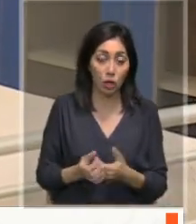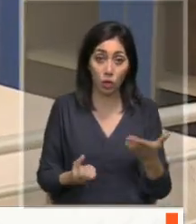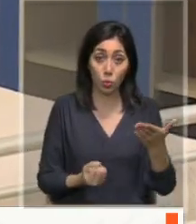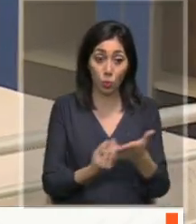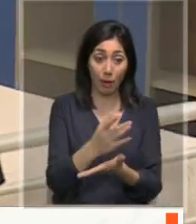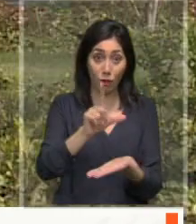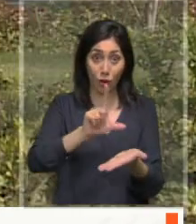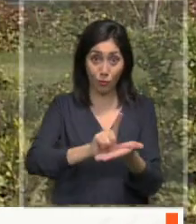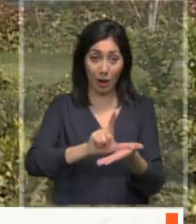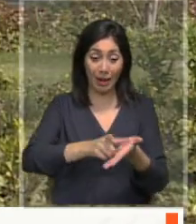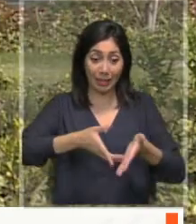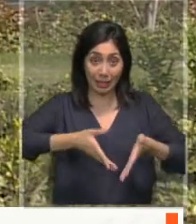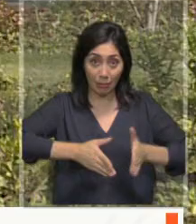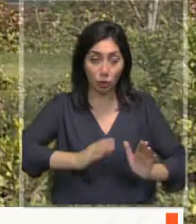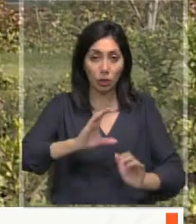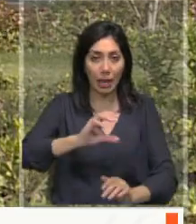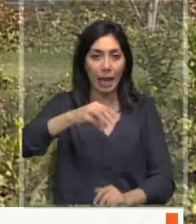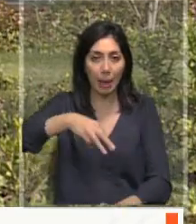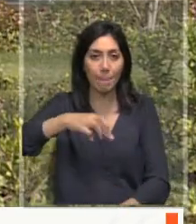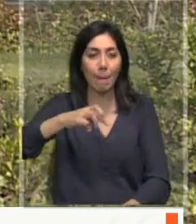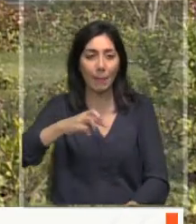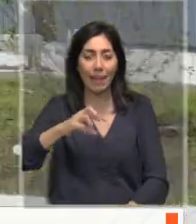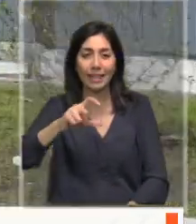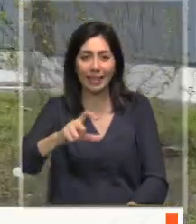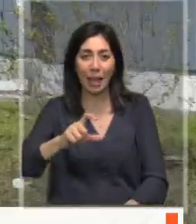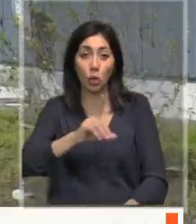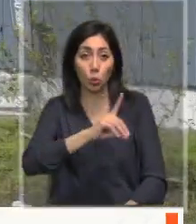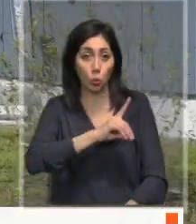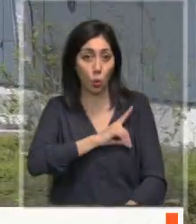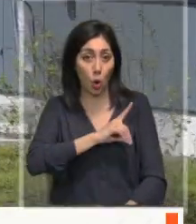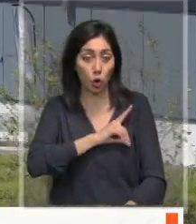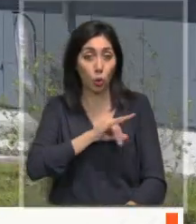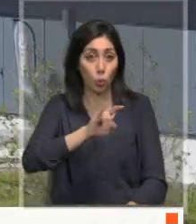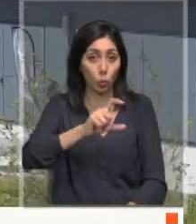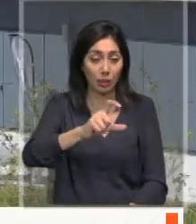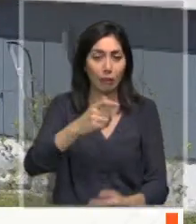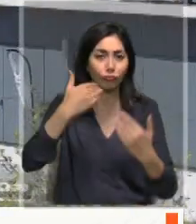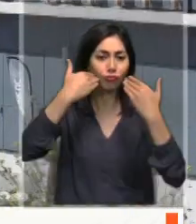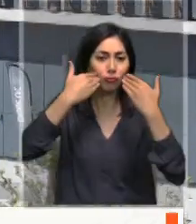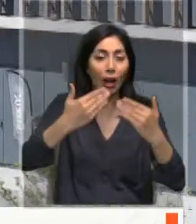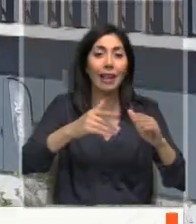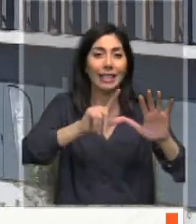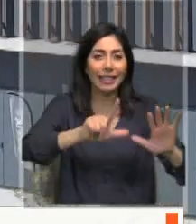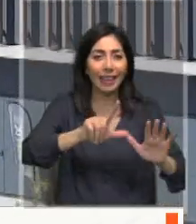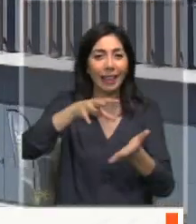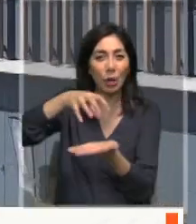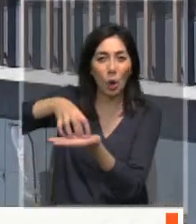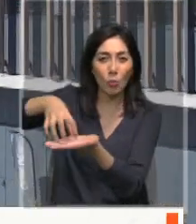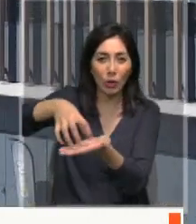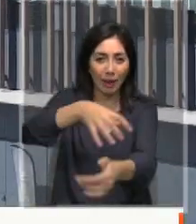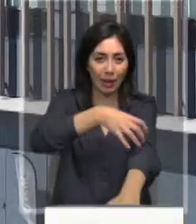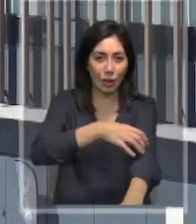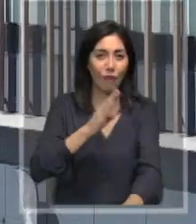Nacimiento CMPC Duoc UC beneficiará directamente a 7 comunas del Biobío.